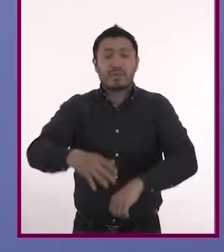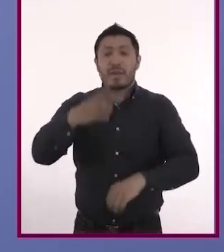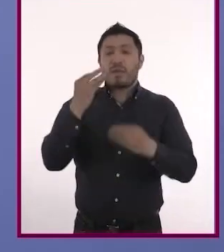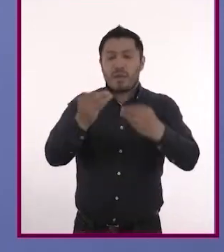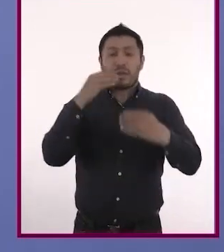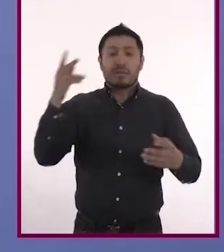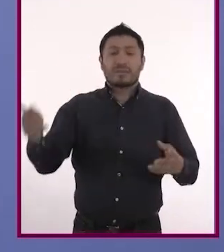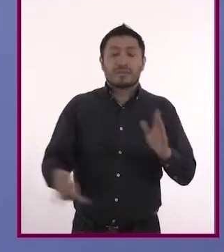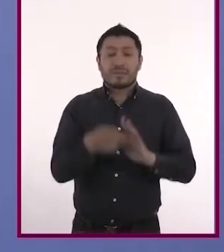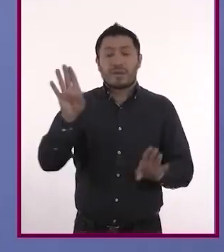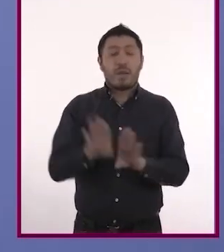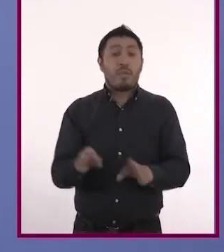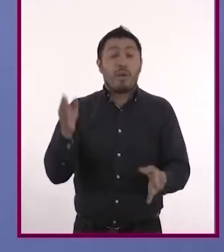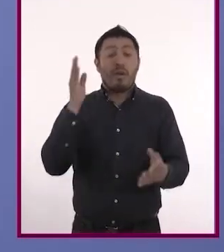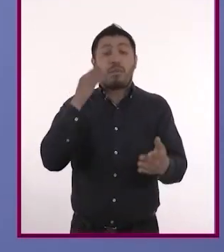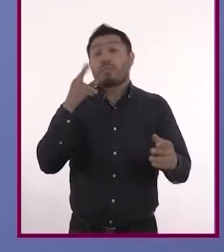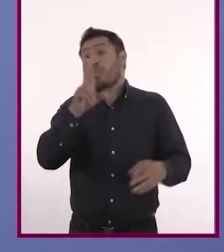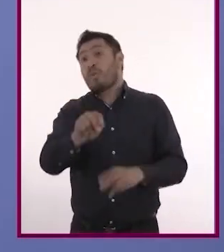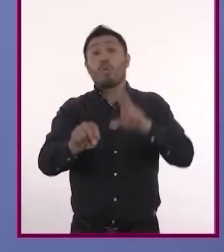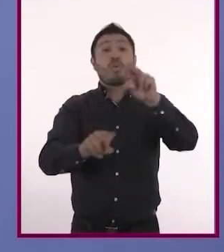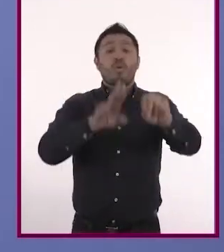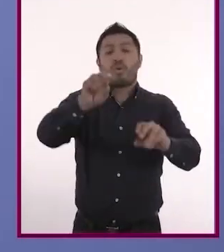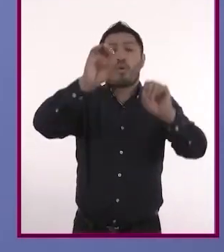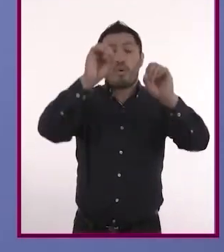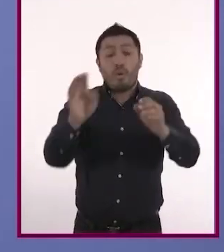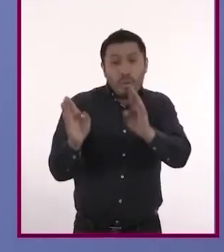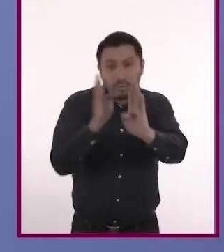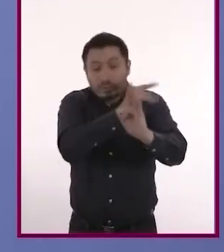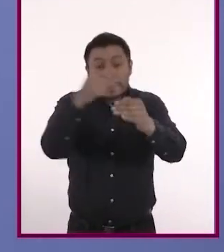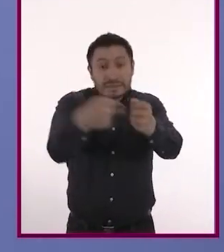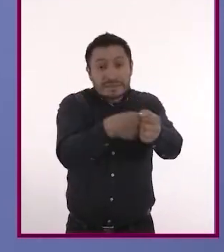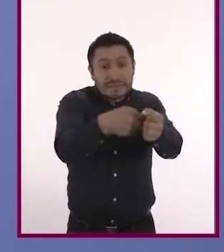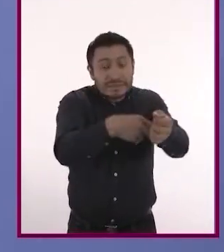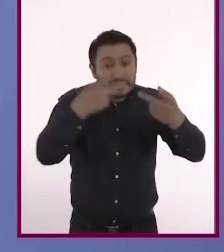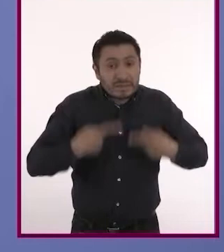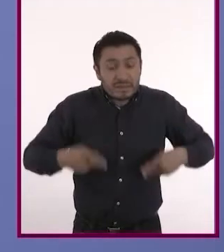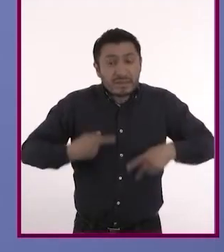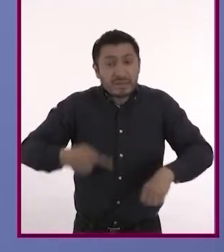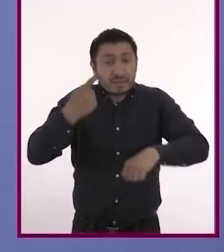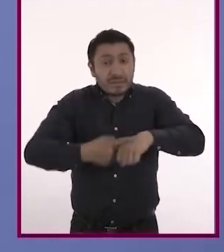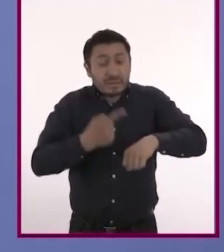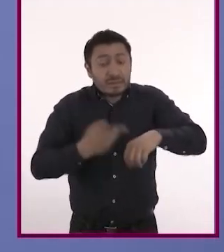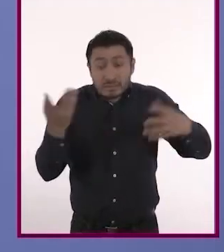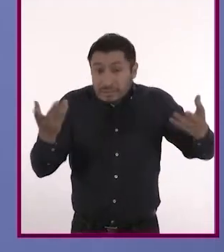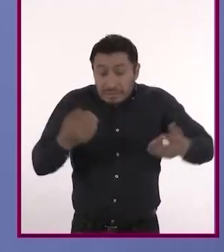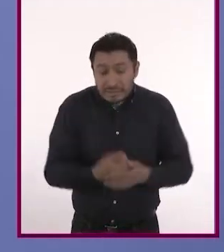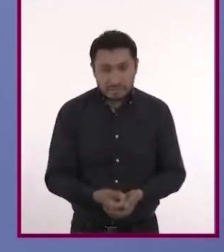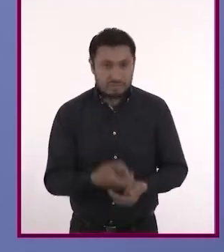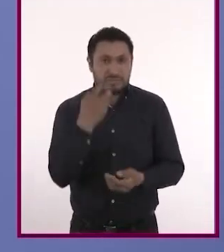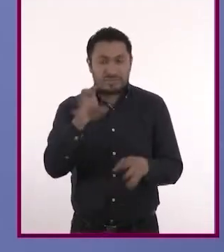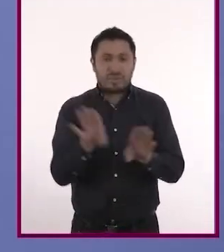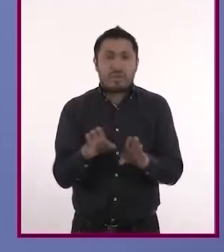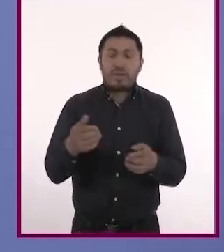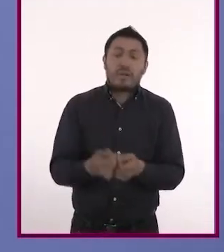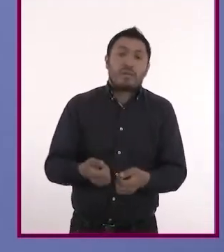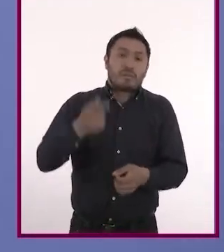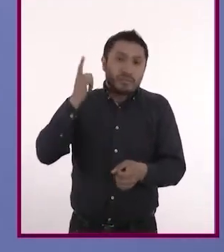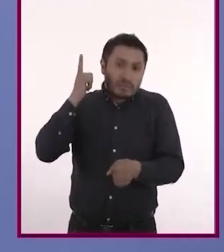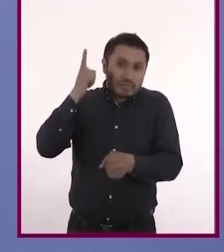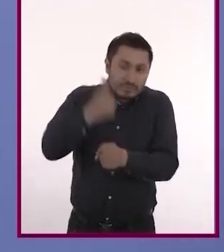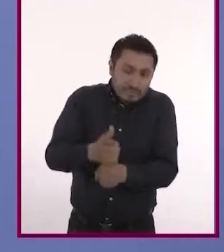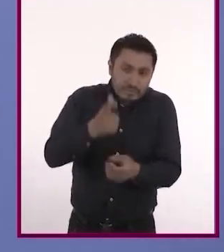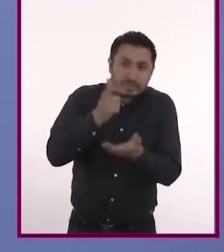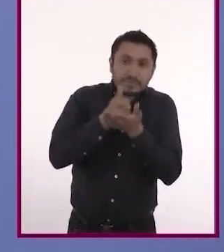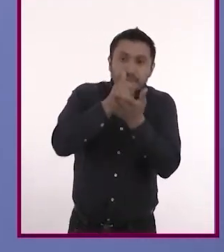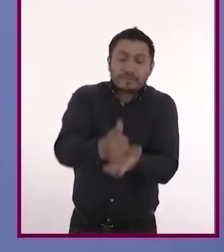se niega, esconde o rechaza a los familiares que presentan alguno de estos trastornos, lo que provoca el retraso del diagnóstico y